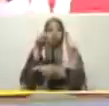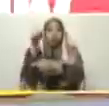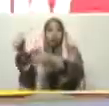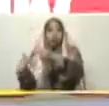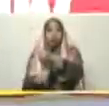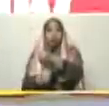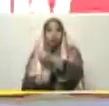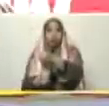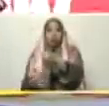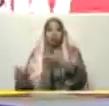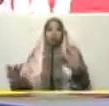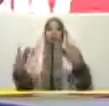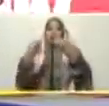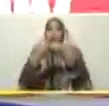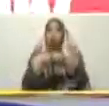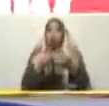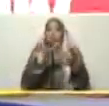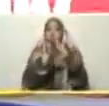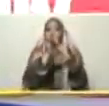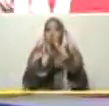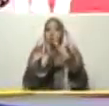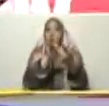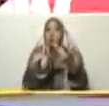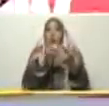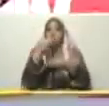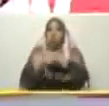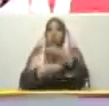poderosa maquinaria organizativa